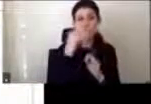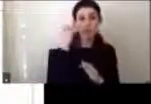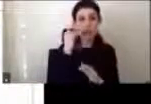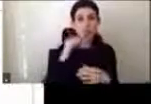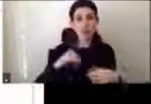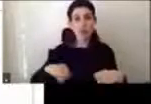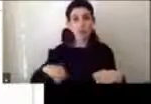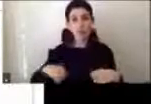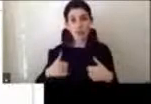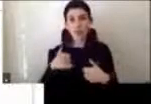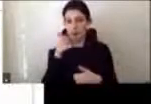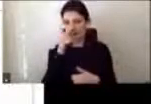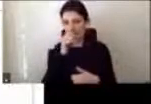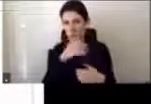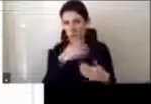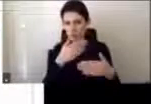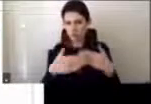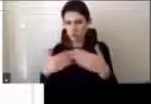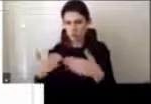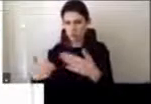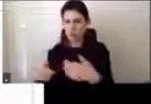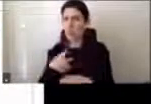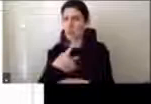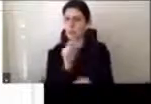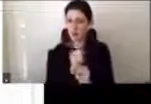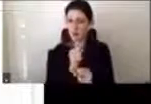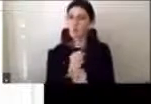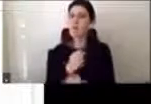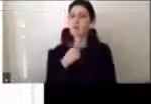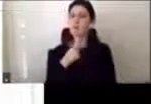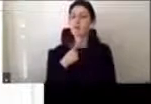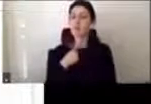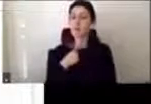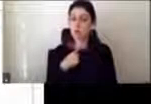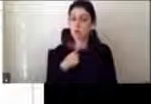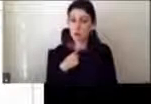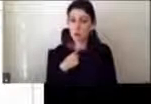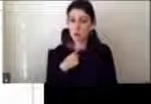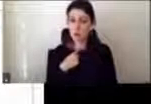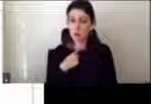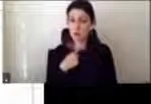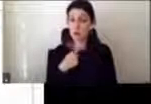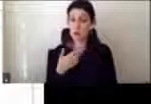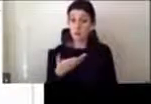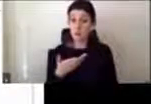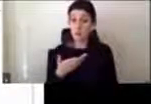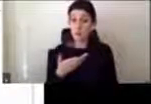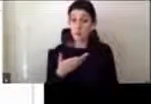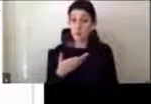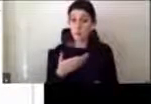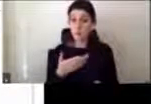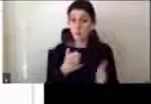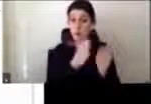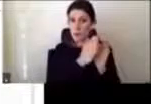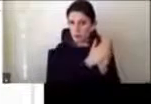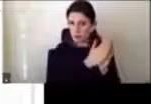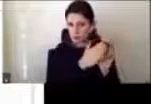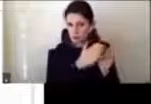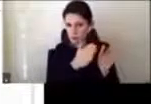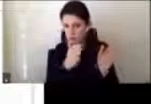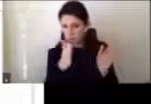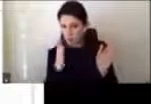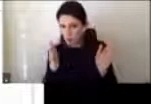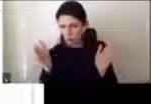es un trabajo muy, muy interesante, ya que durante todo ese periodo se evaluaron